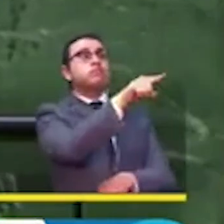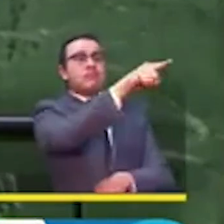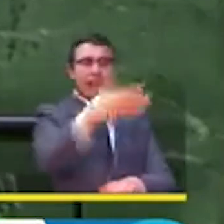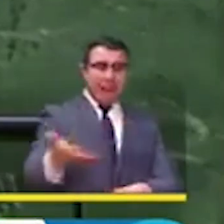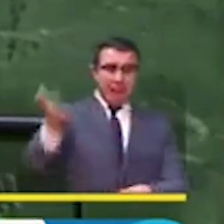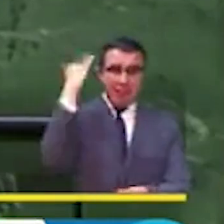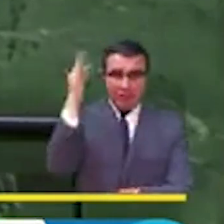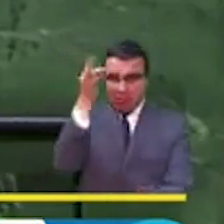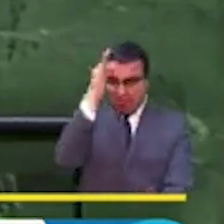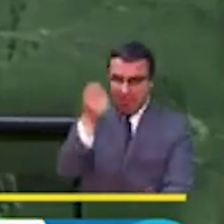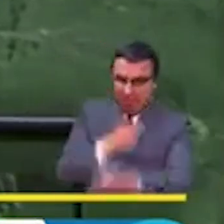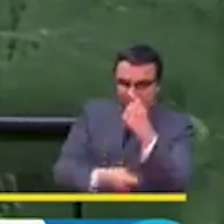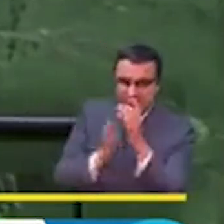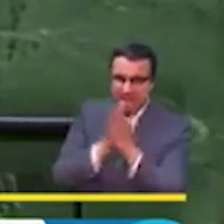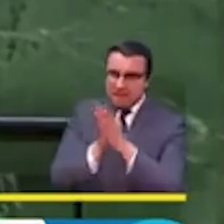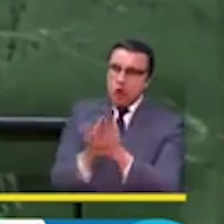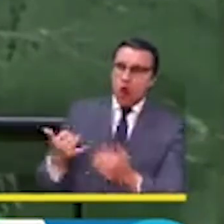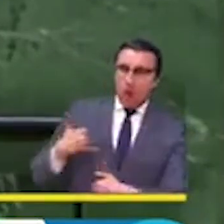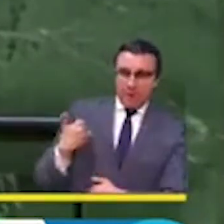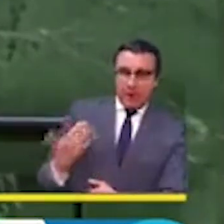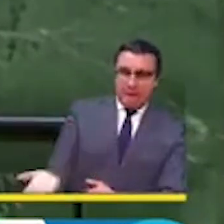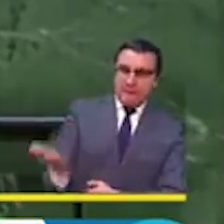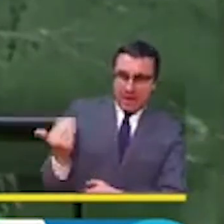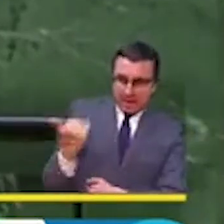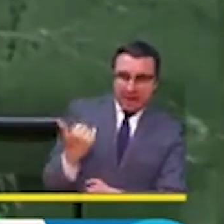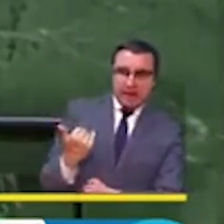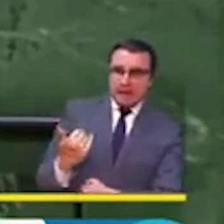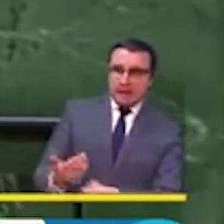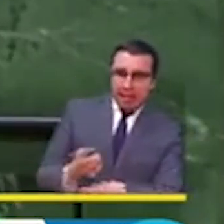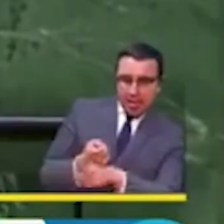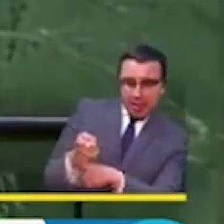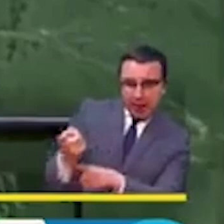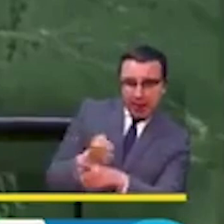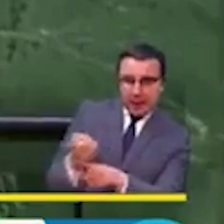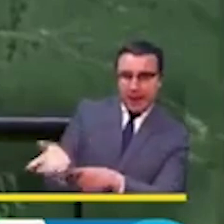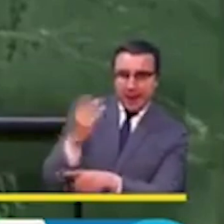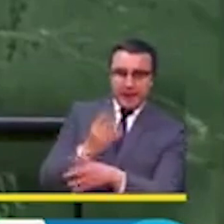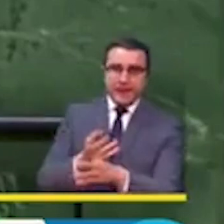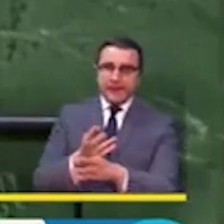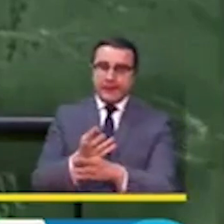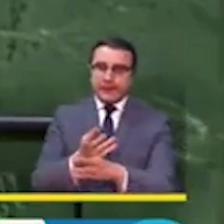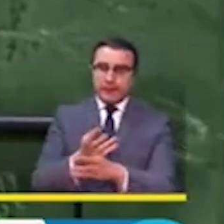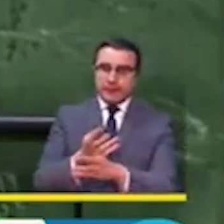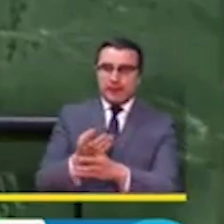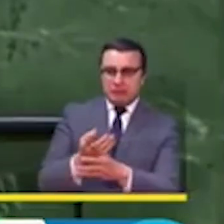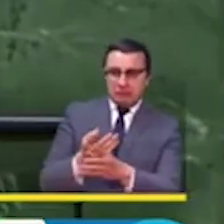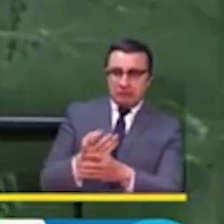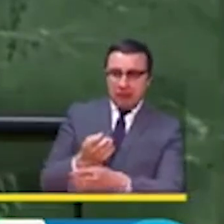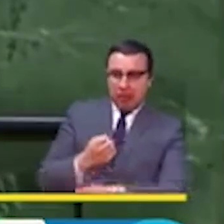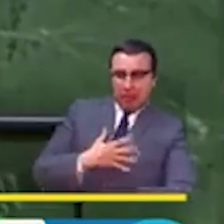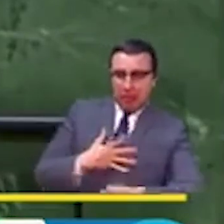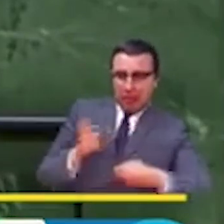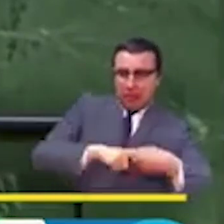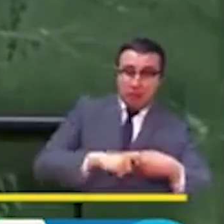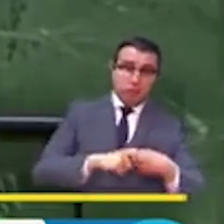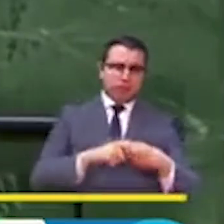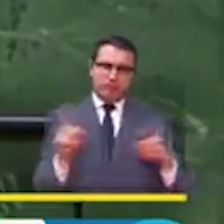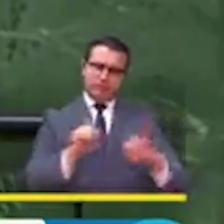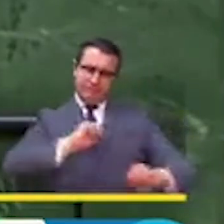seducía jóvenes para entregarles la posibilidad de aprender programación de computadores.